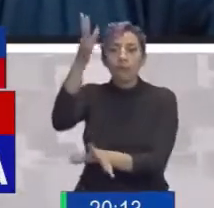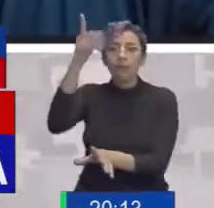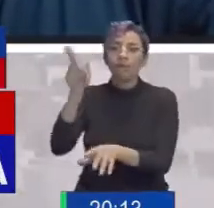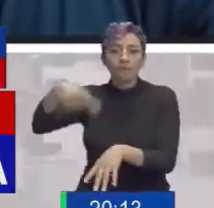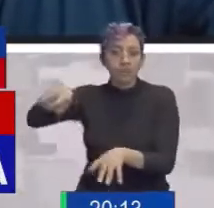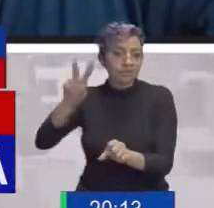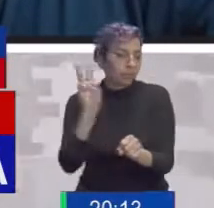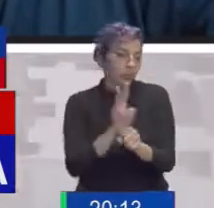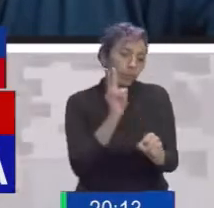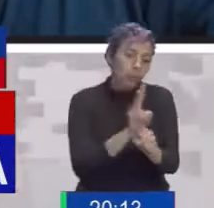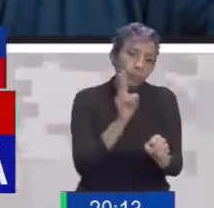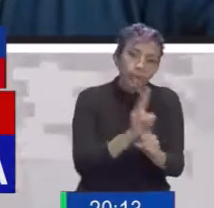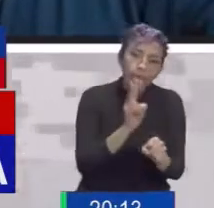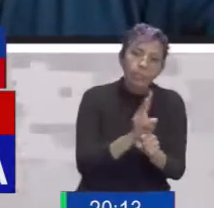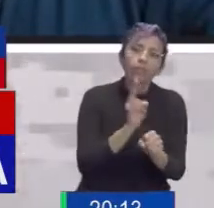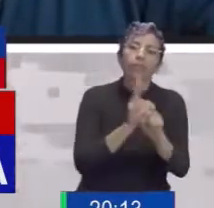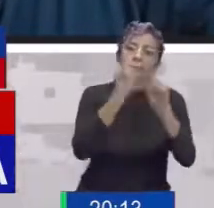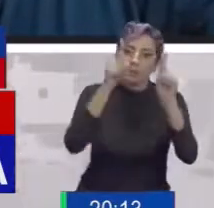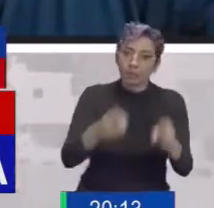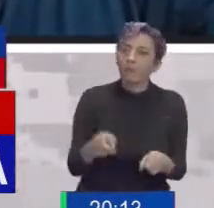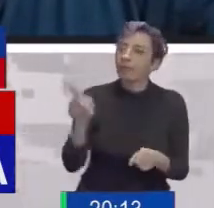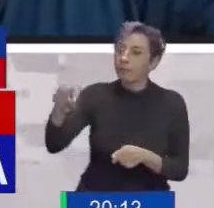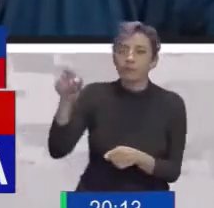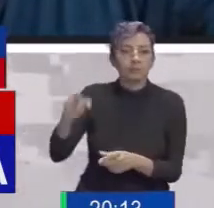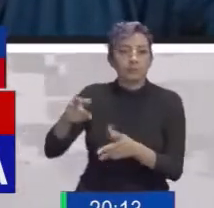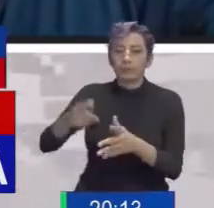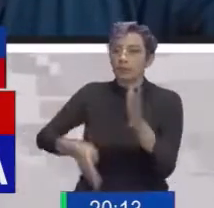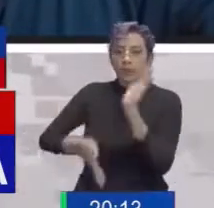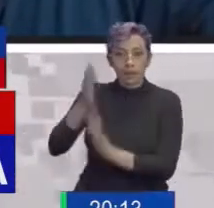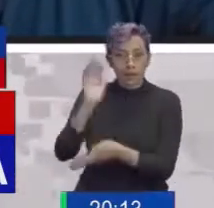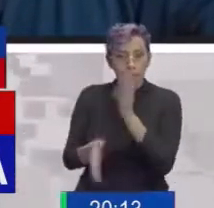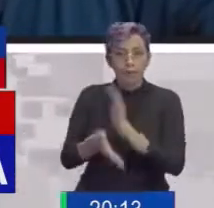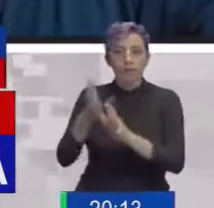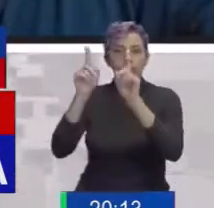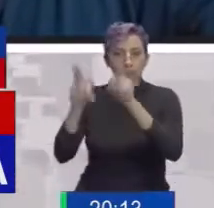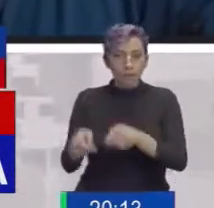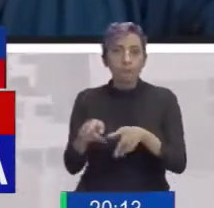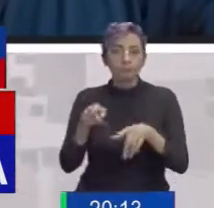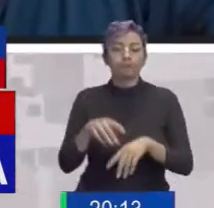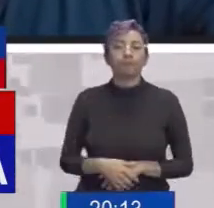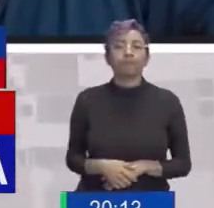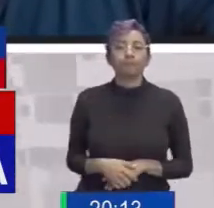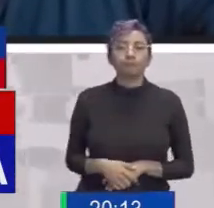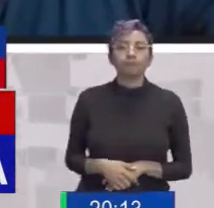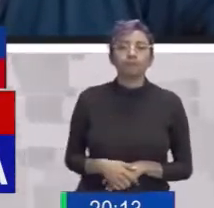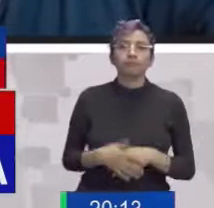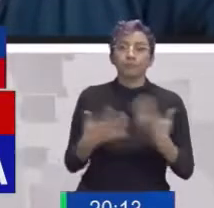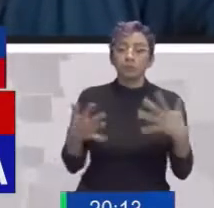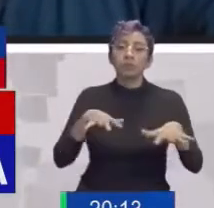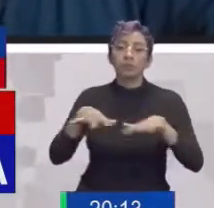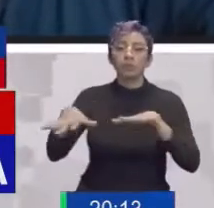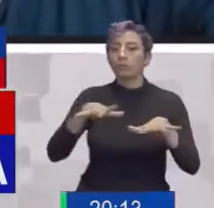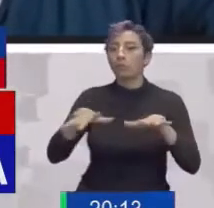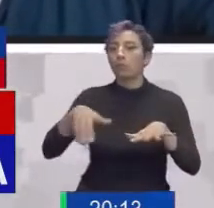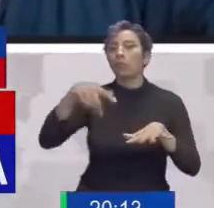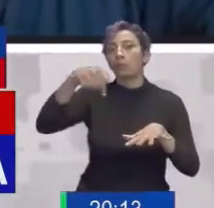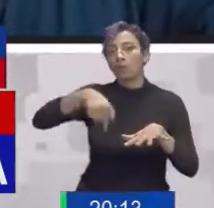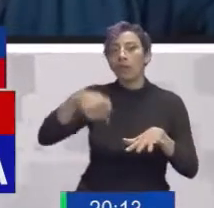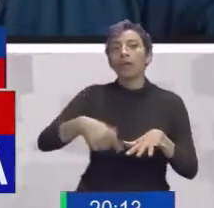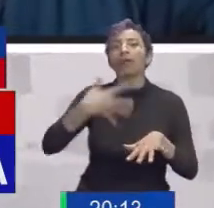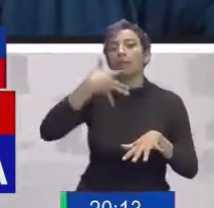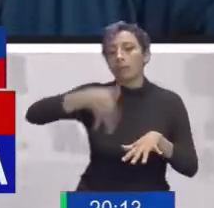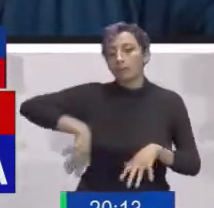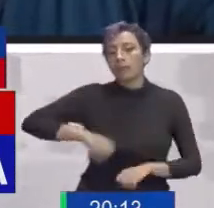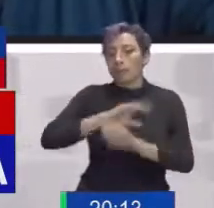óptica de los que ya perdimos hijos o de otros padres que por ahí la están luchando en este momento, entendemos que más allá de esta ley